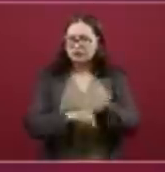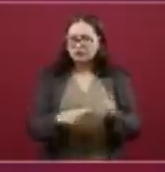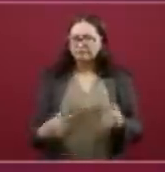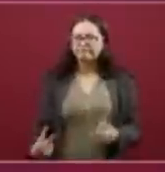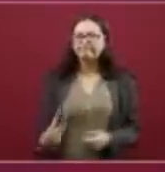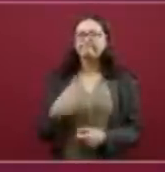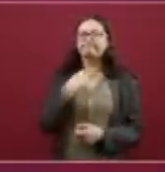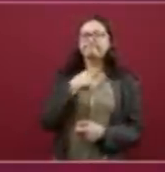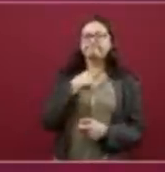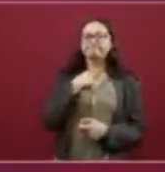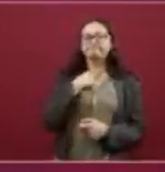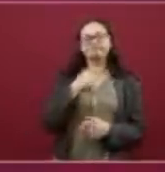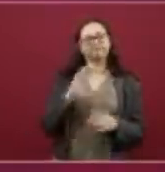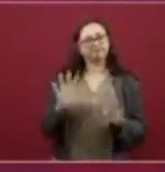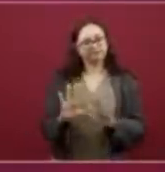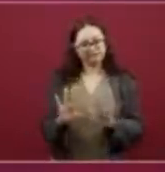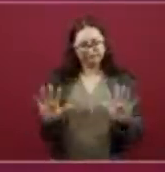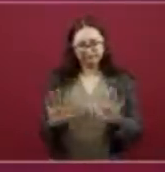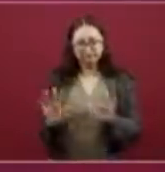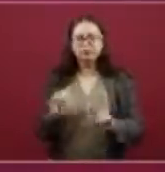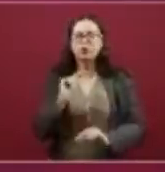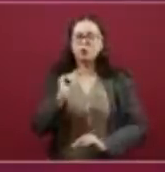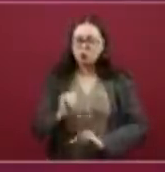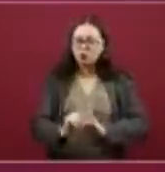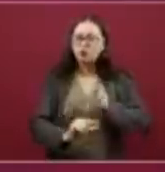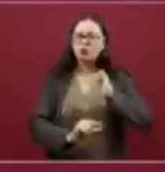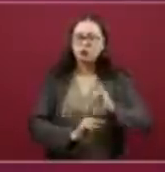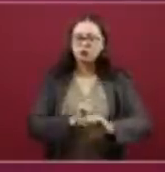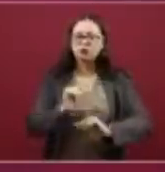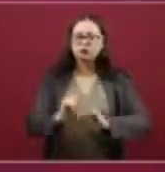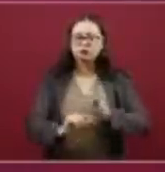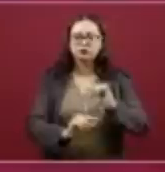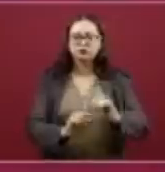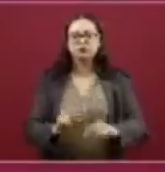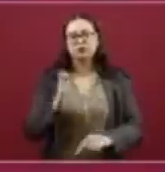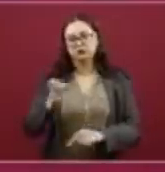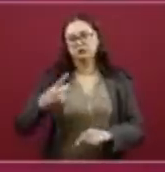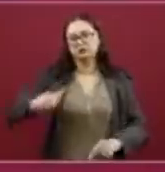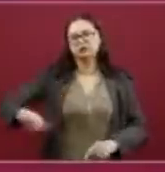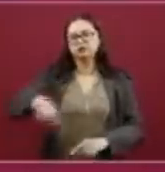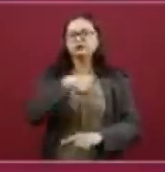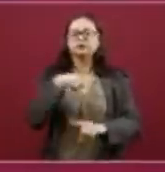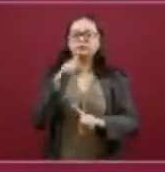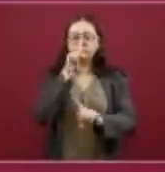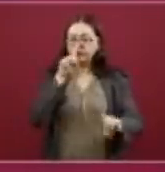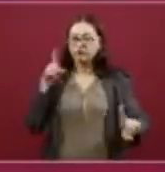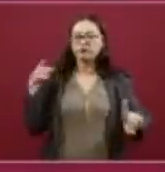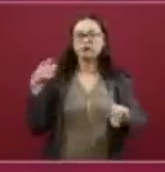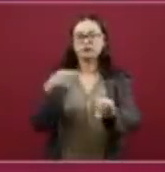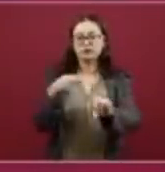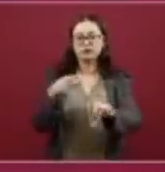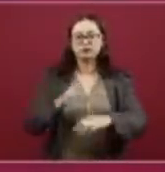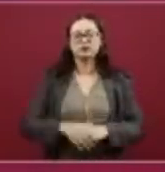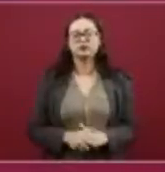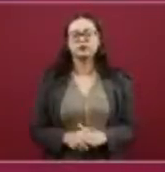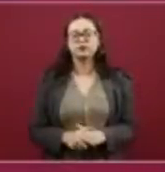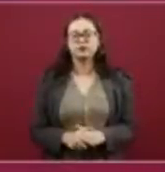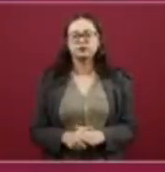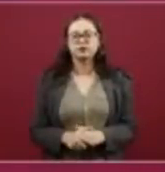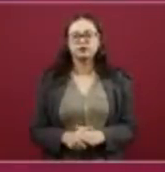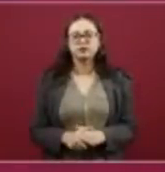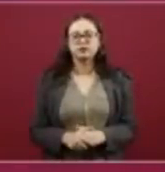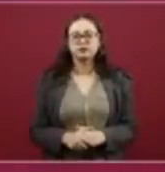a las empresas. Entonces, ese es un compromiso. Otro compromiso es no